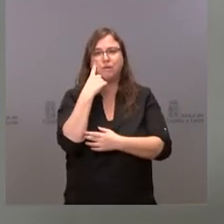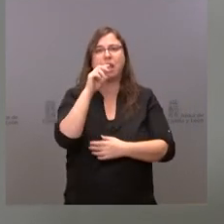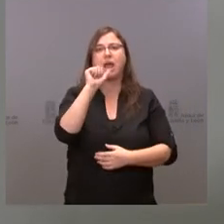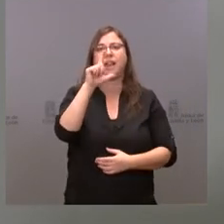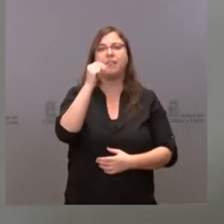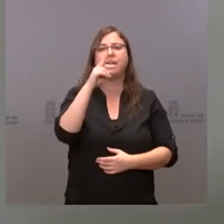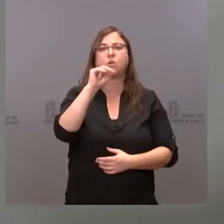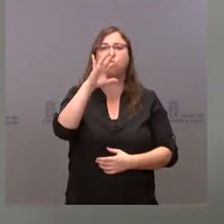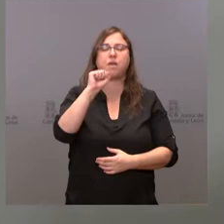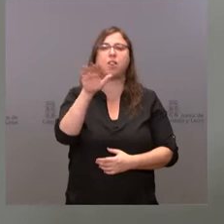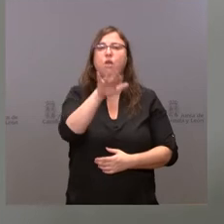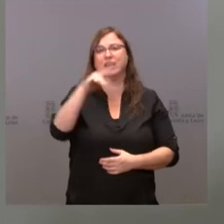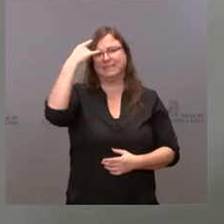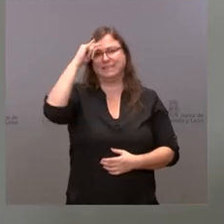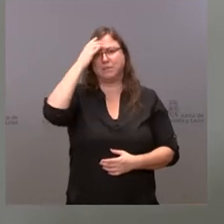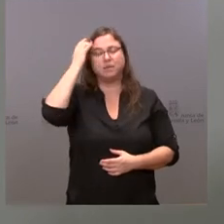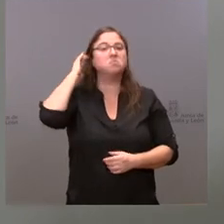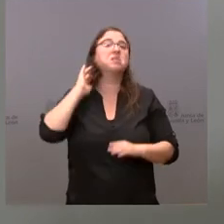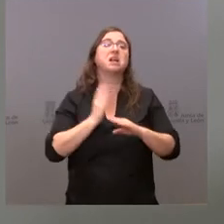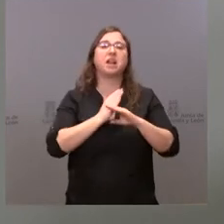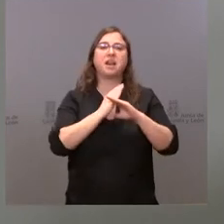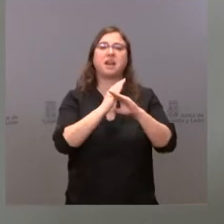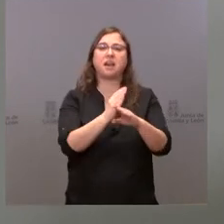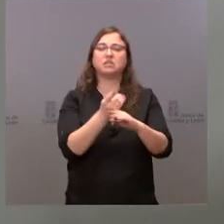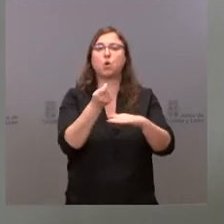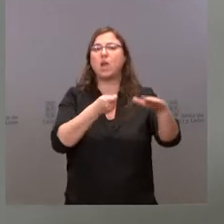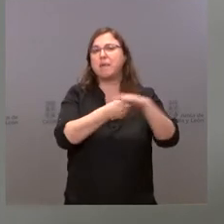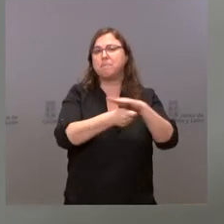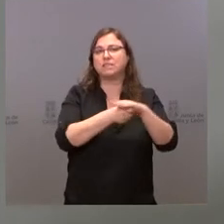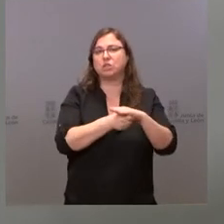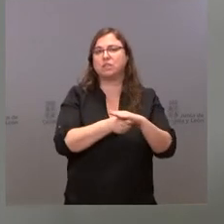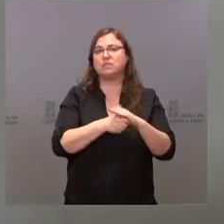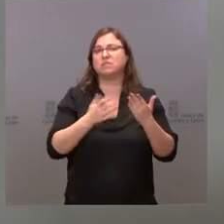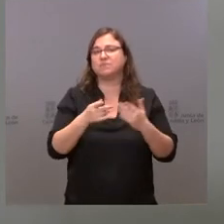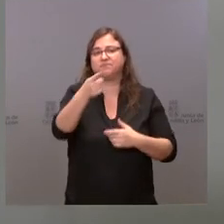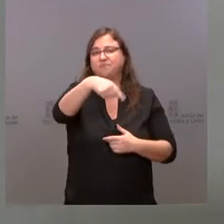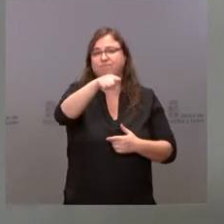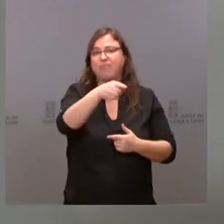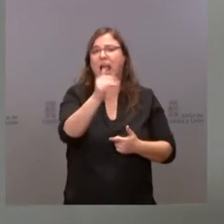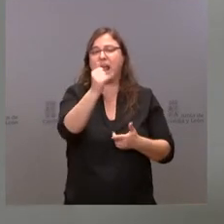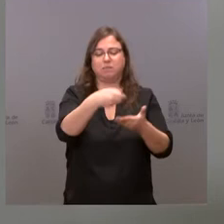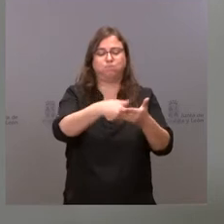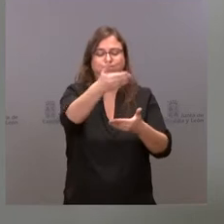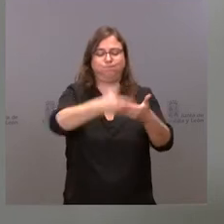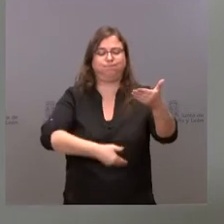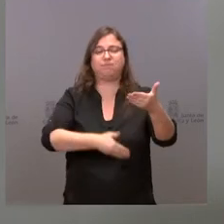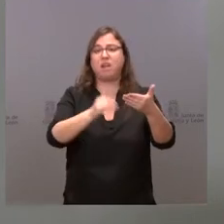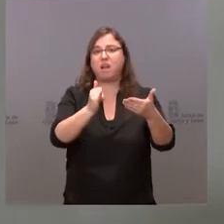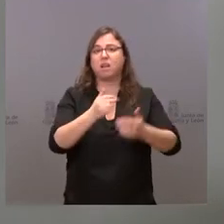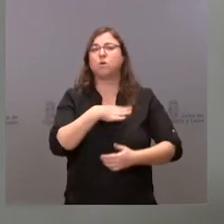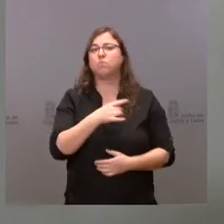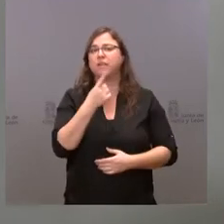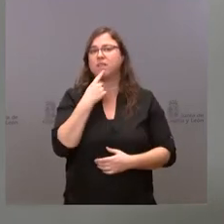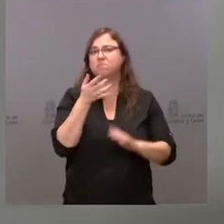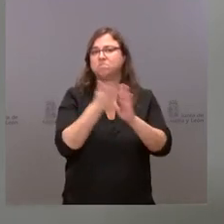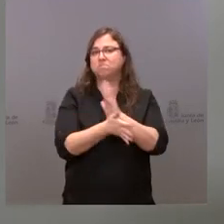en salamanca el resto son inversiones que tienen ustedes en la relación quizá a poner en